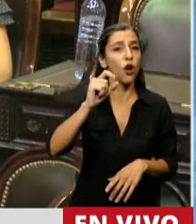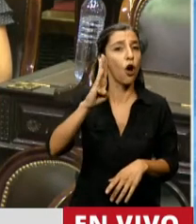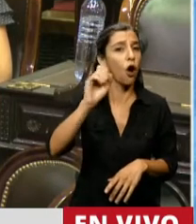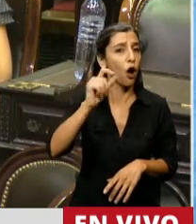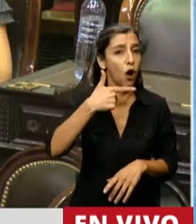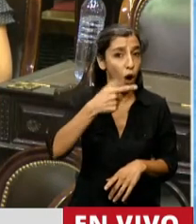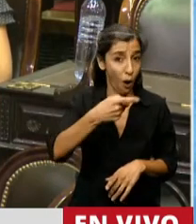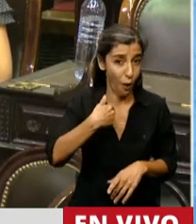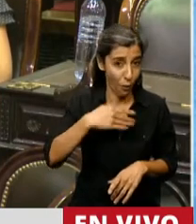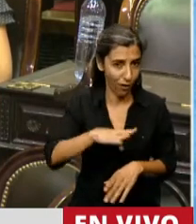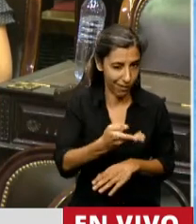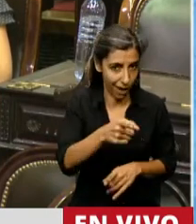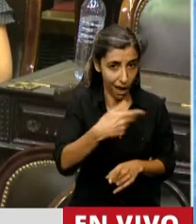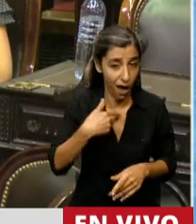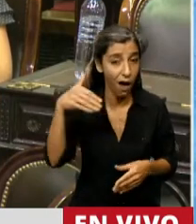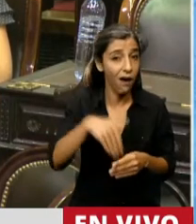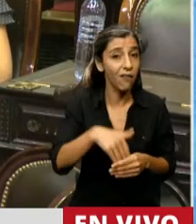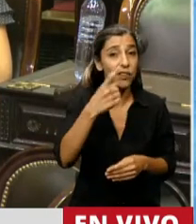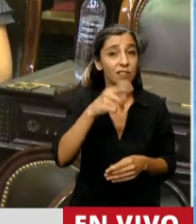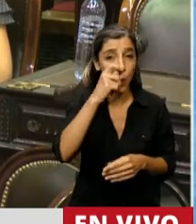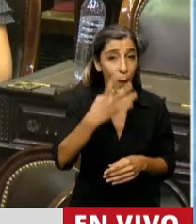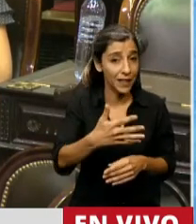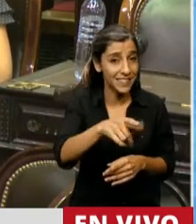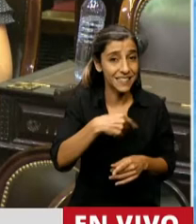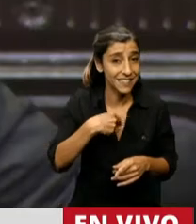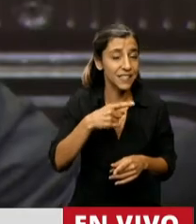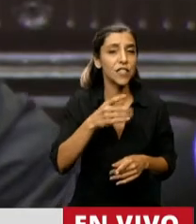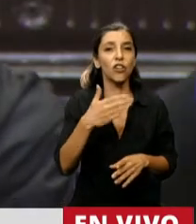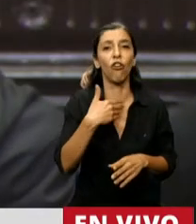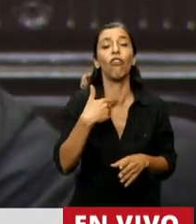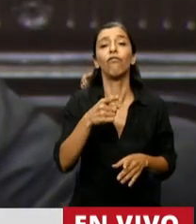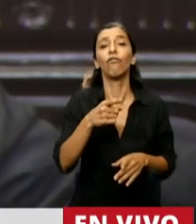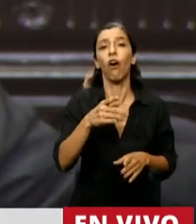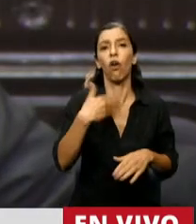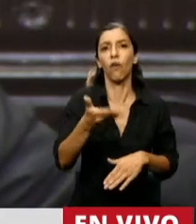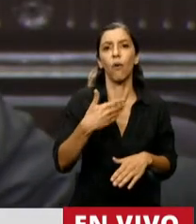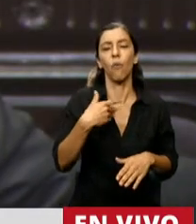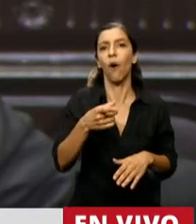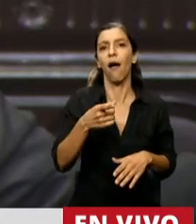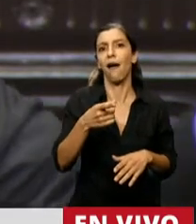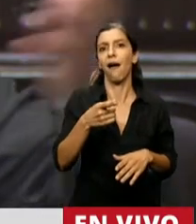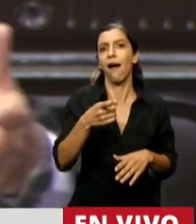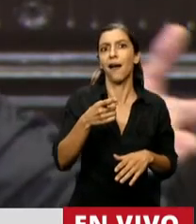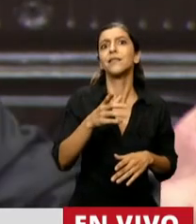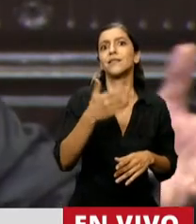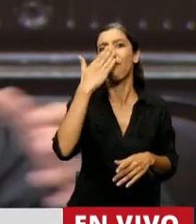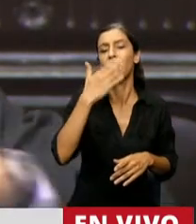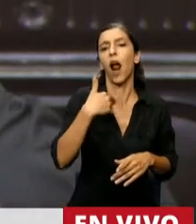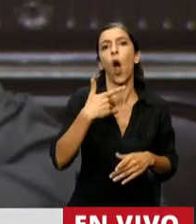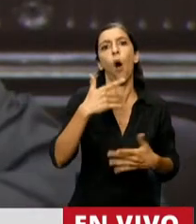de los que lo expulsaron por 100 años lo recibieron como si hubiese sido san martín y